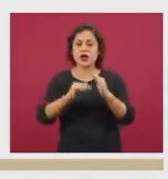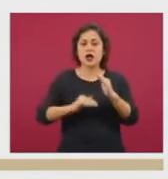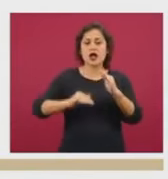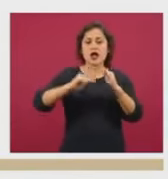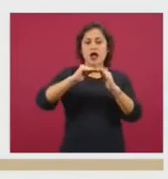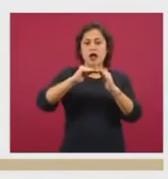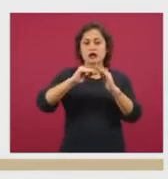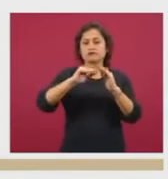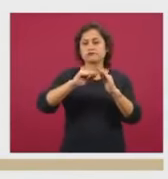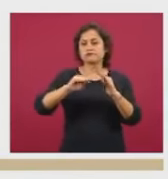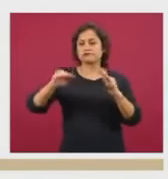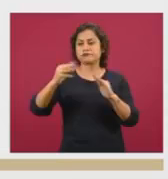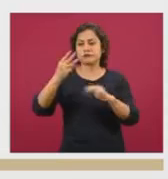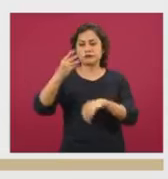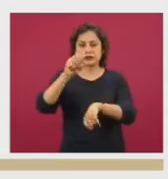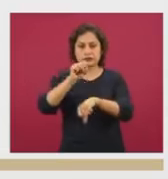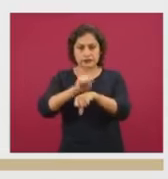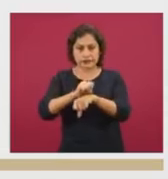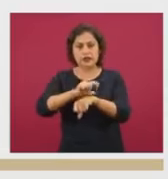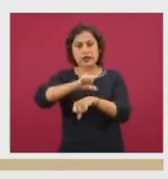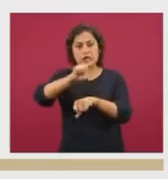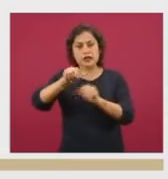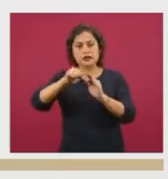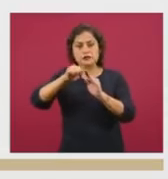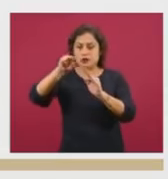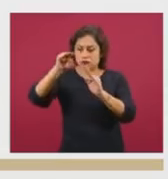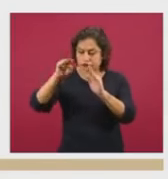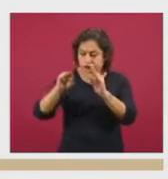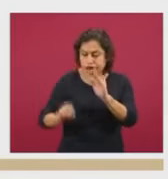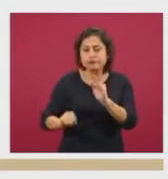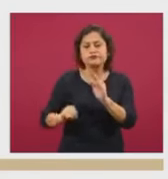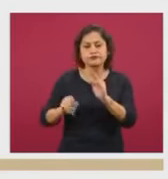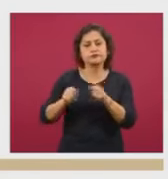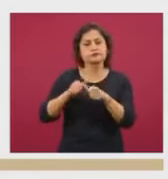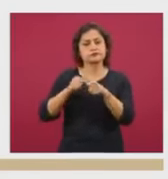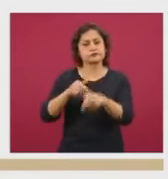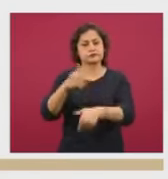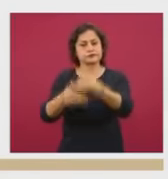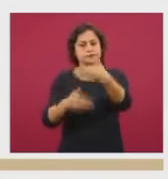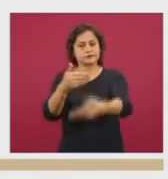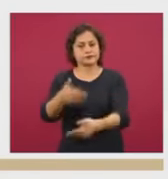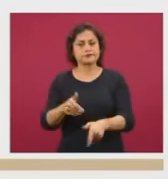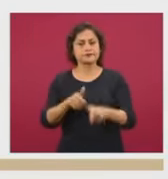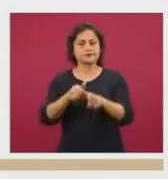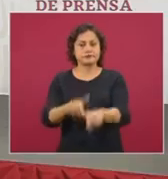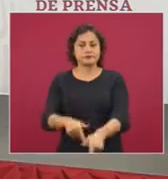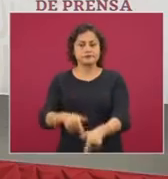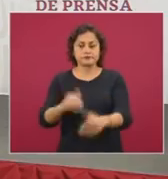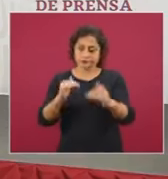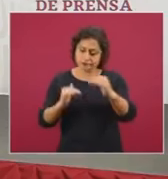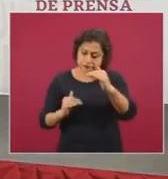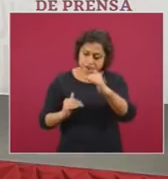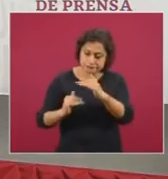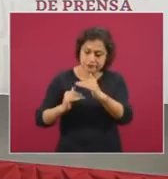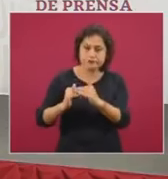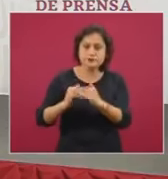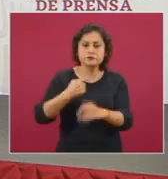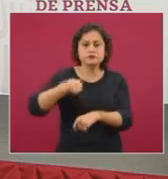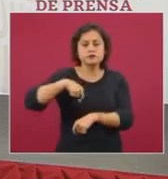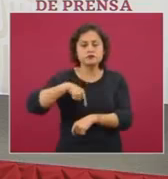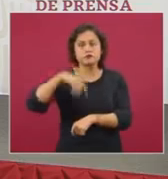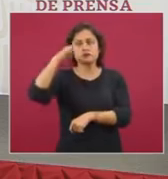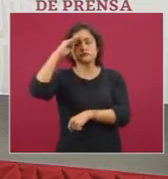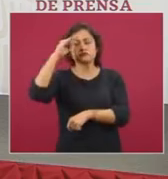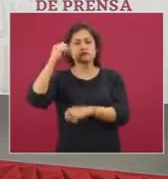3 semanas, pero a partir de ahí con un descenso prácticamente continuo y ya muy cercano a los niveles esperados de los últimos